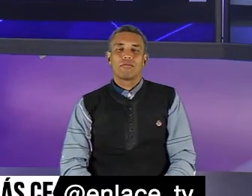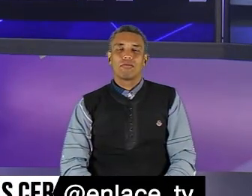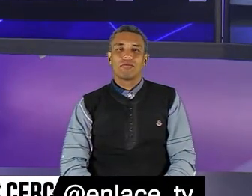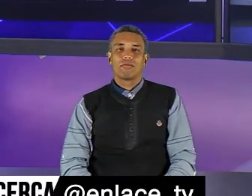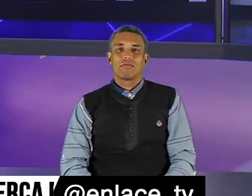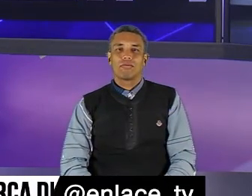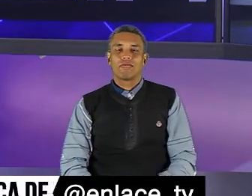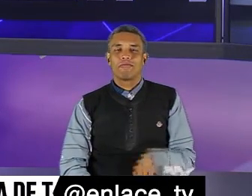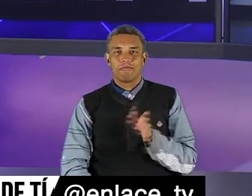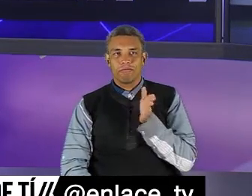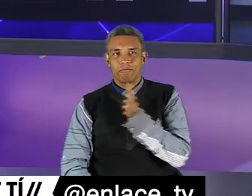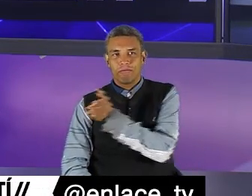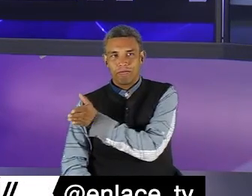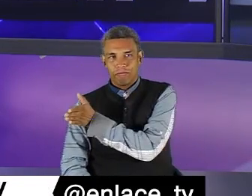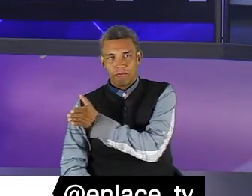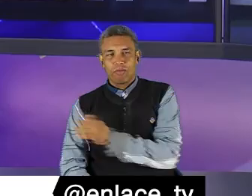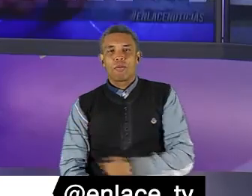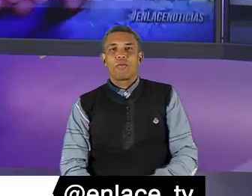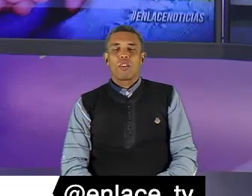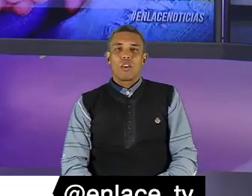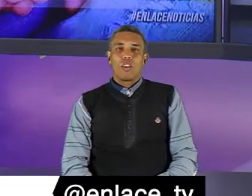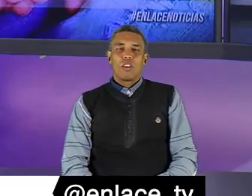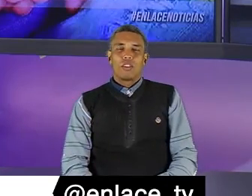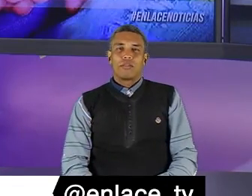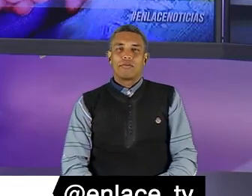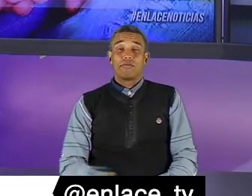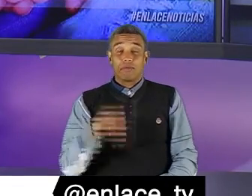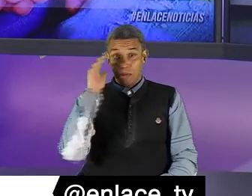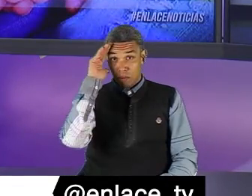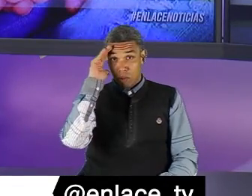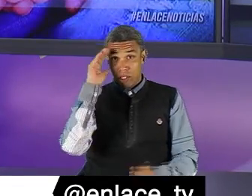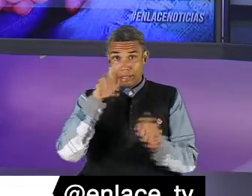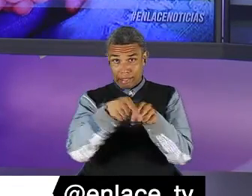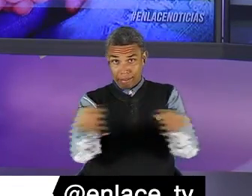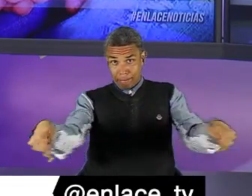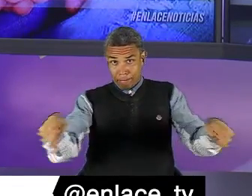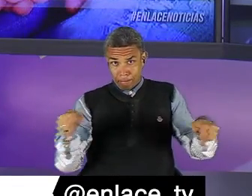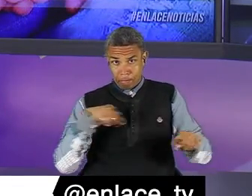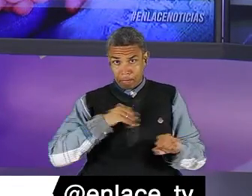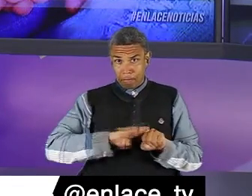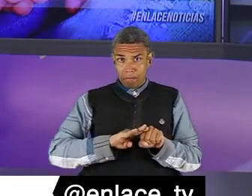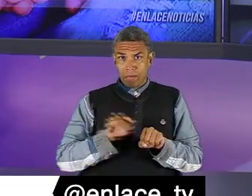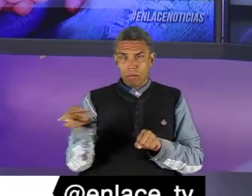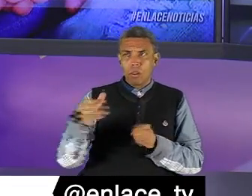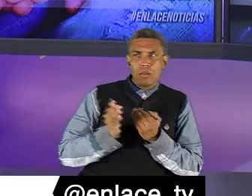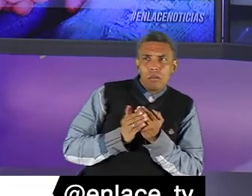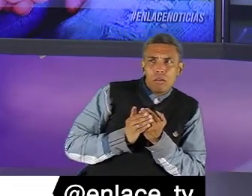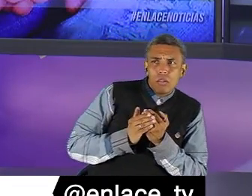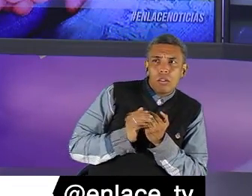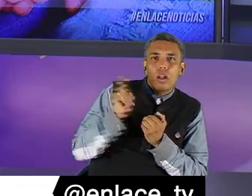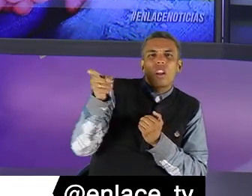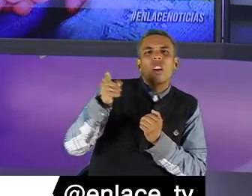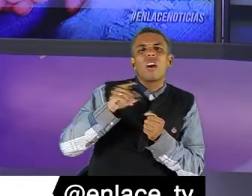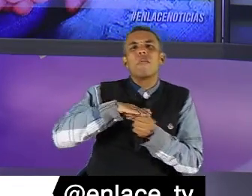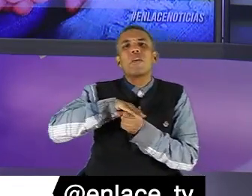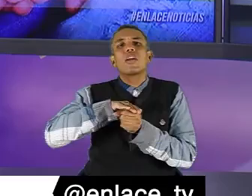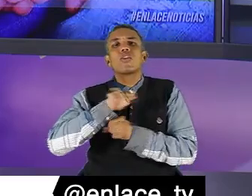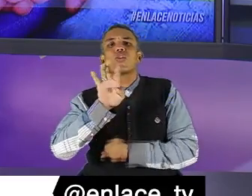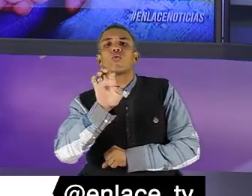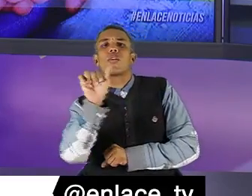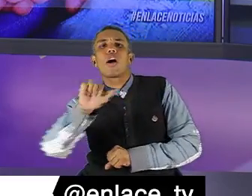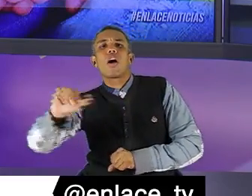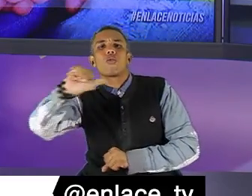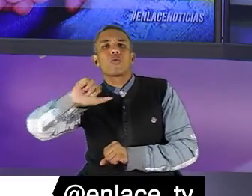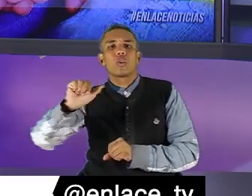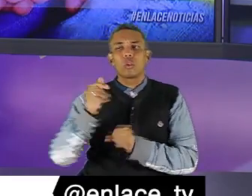en otras noticias, el cuadrante de la Policía Nacional del Magdalena Medio acudió al barrio 9 de agosto, donde la comunidad misma denunció un